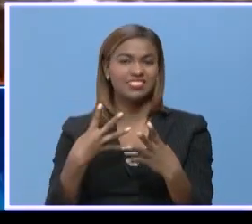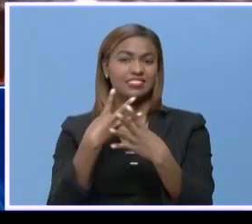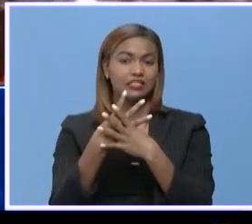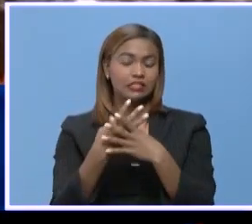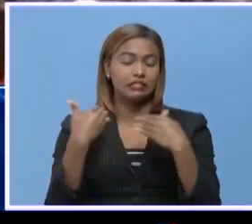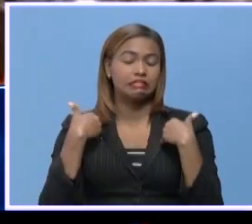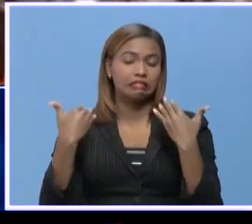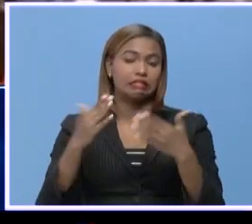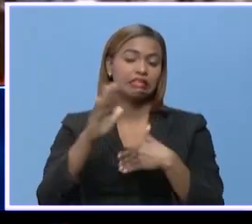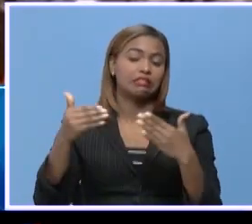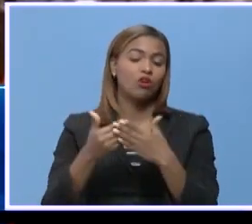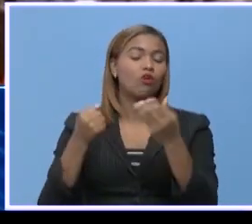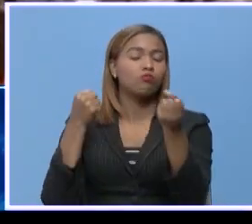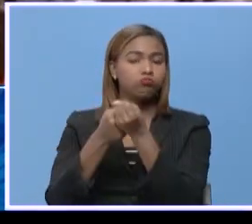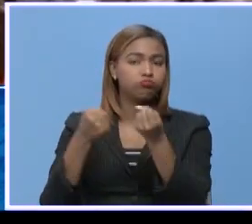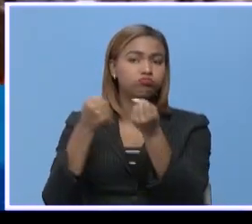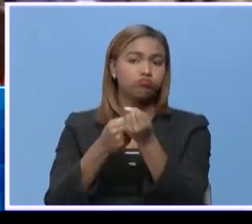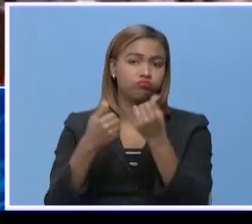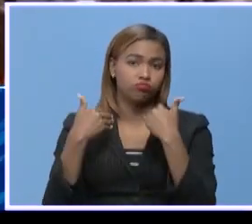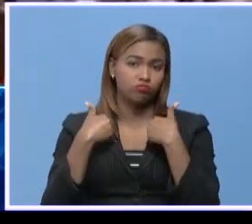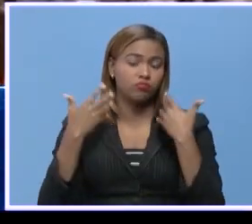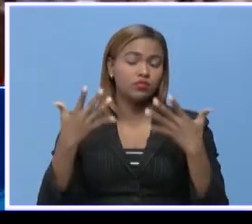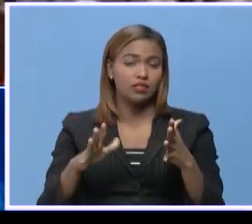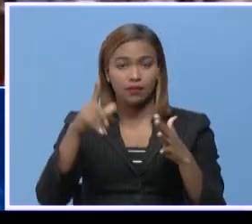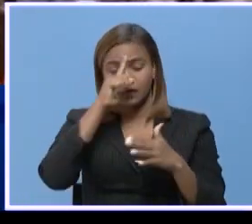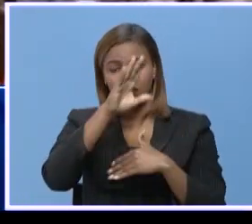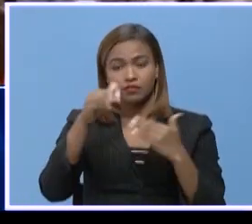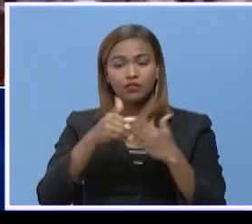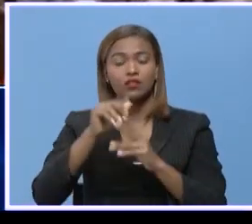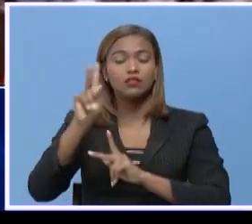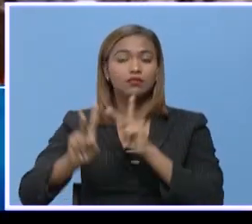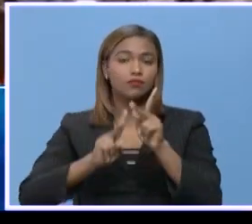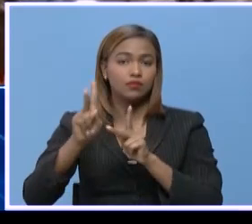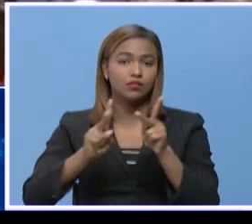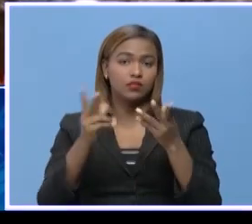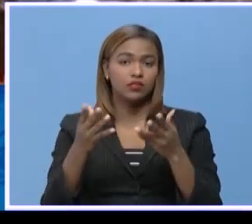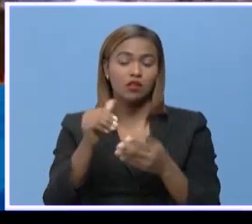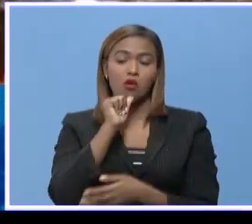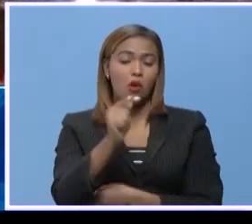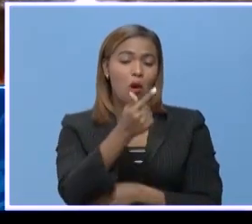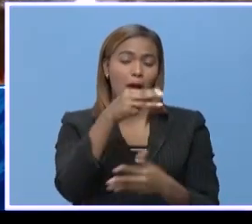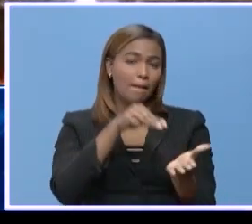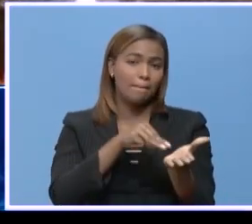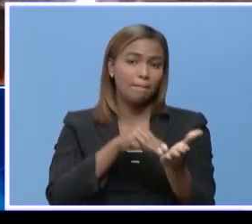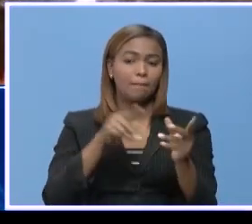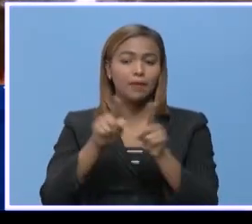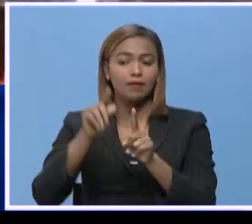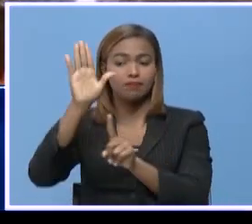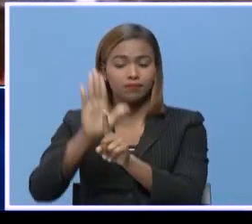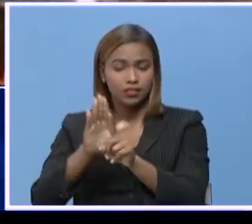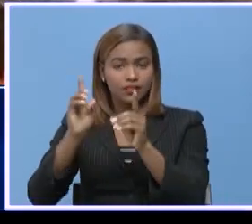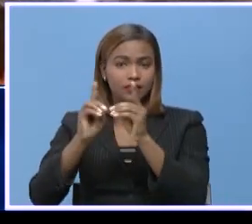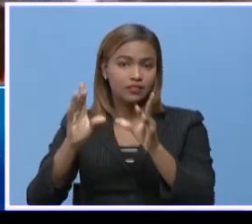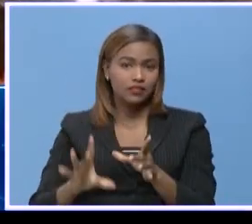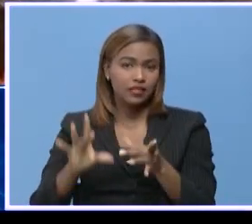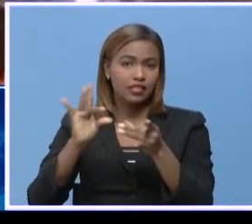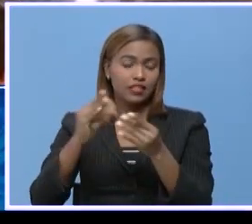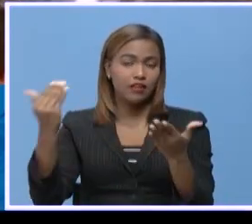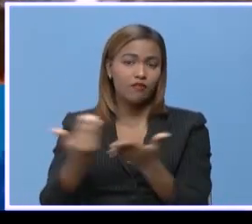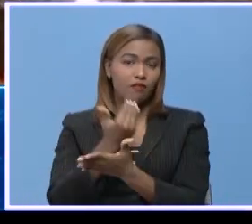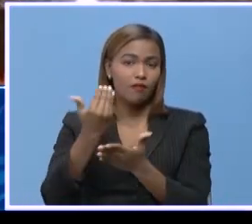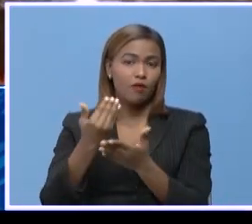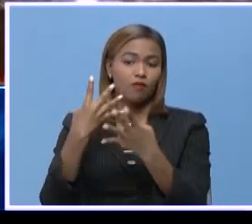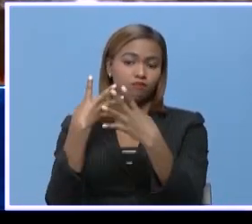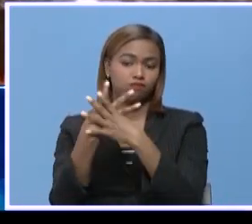hemos tenido todo el apoyo de todo el personal, no solamente médico, sino de la propia dirección del nuevo